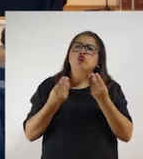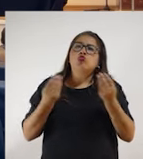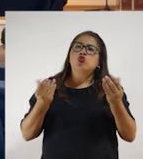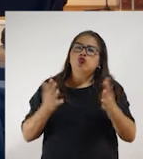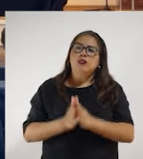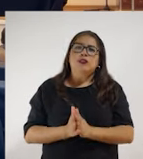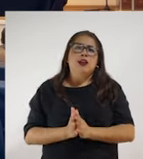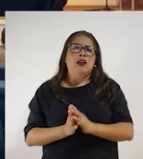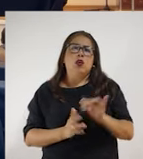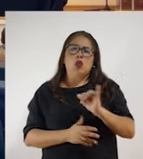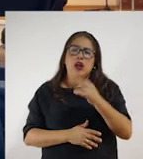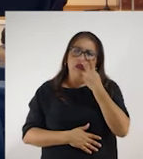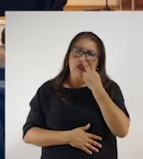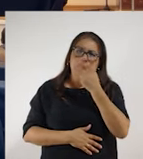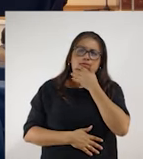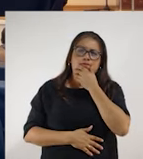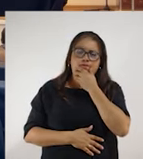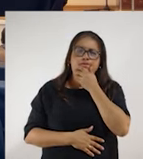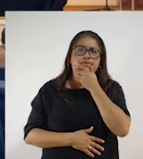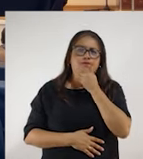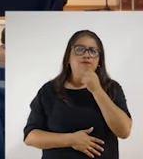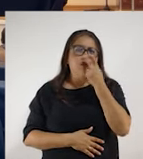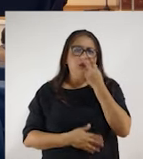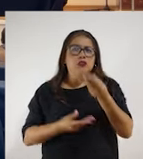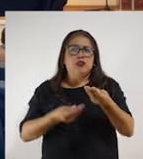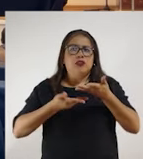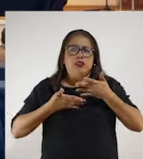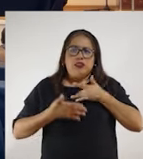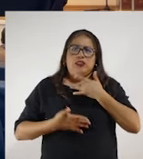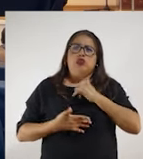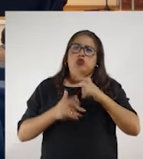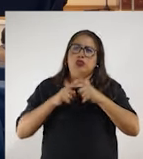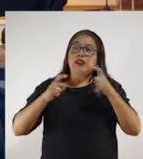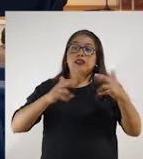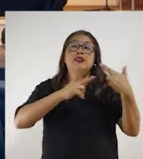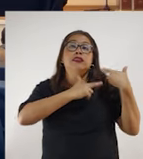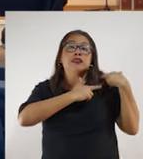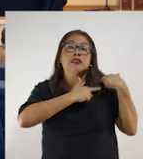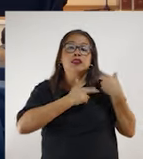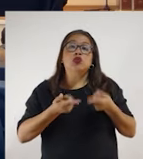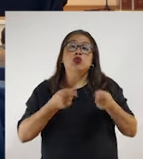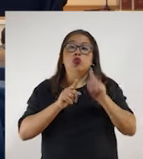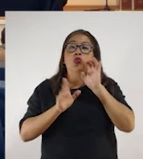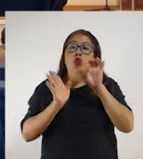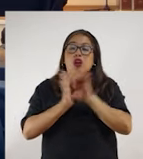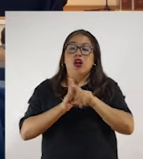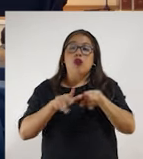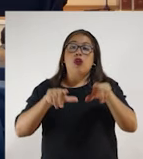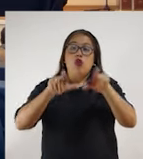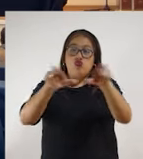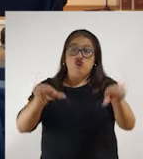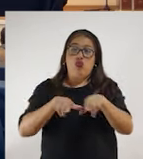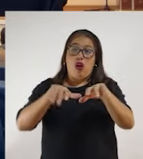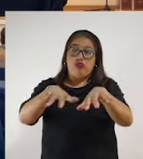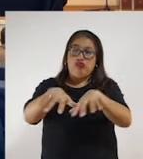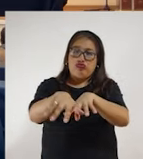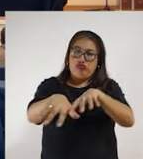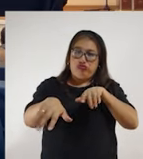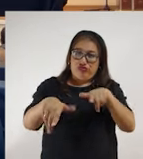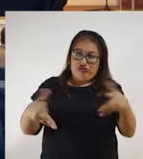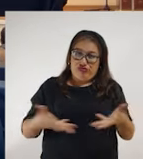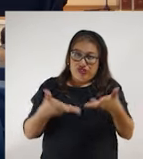provocadores, pero que además nos asigna una gran responsabilidad cuando estamos con un auditorio como el que en